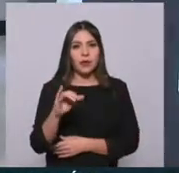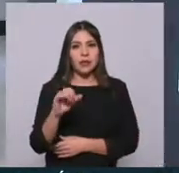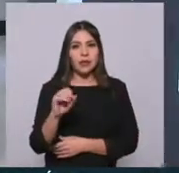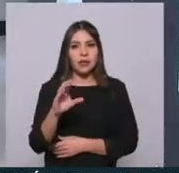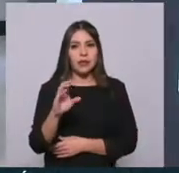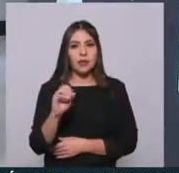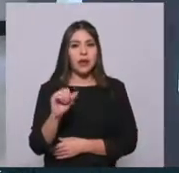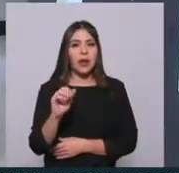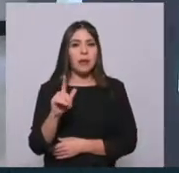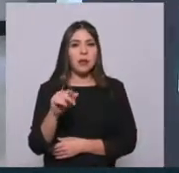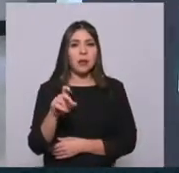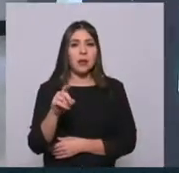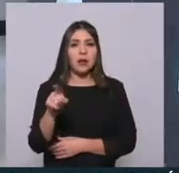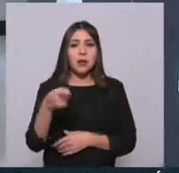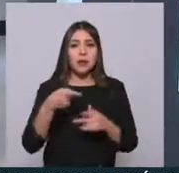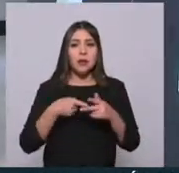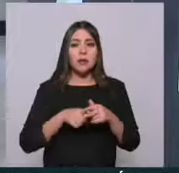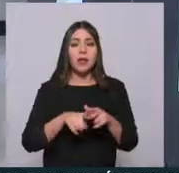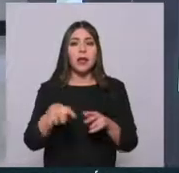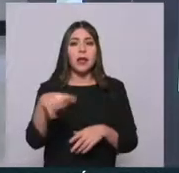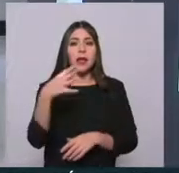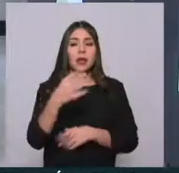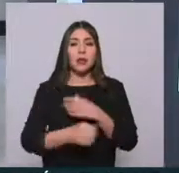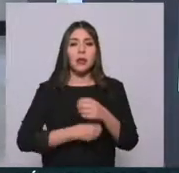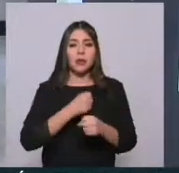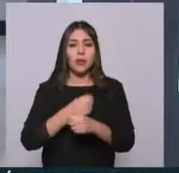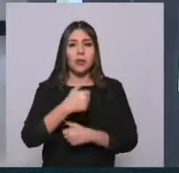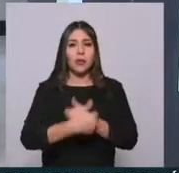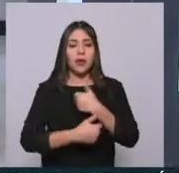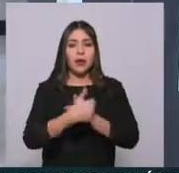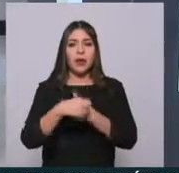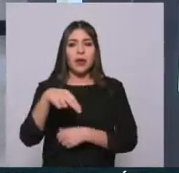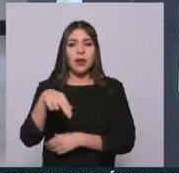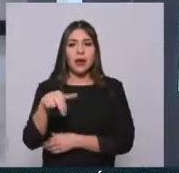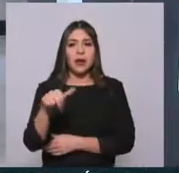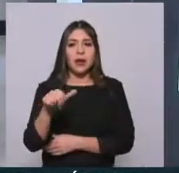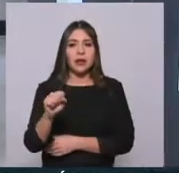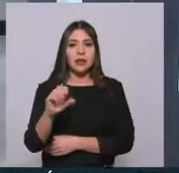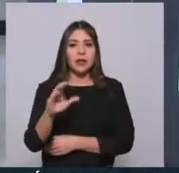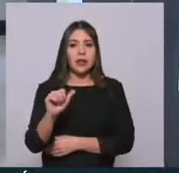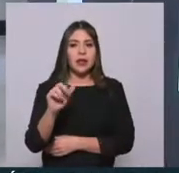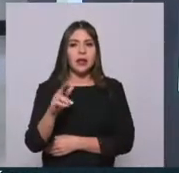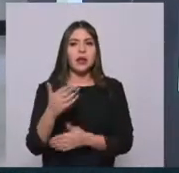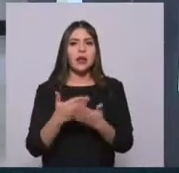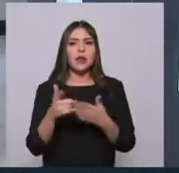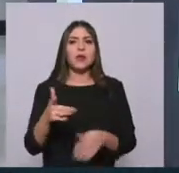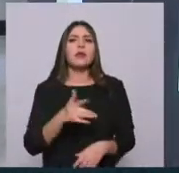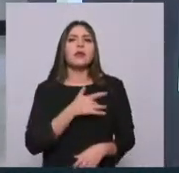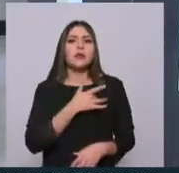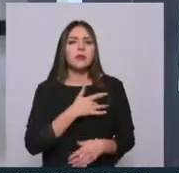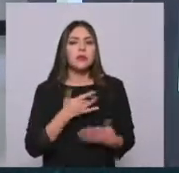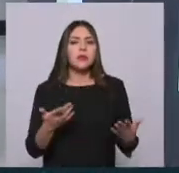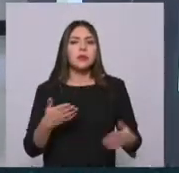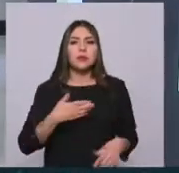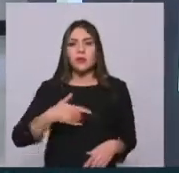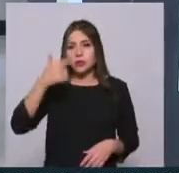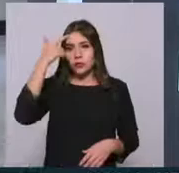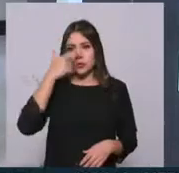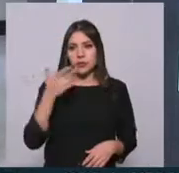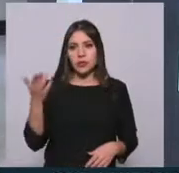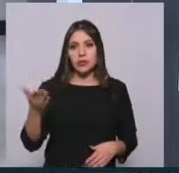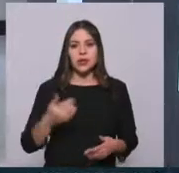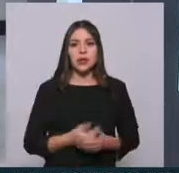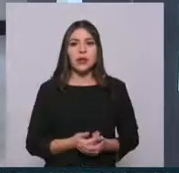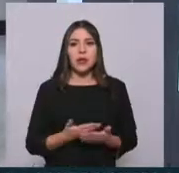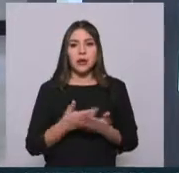Tú debutaste a los 14 años en NASCAR en esta serie de Mikel Trucks. ¿Cómo te sientes? Muy buenas noches porque se te dio esa